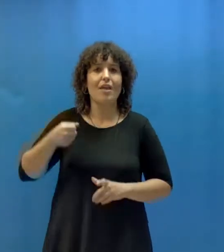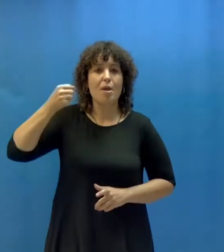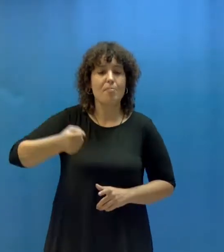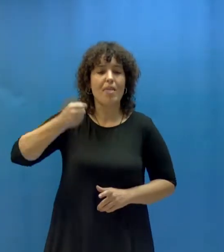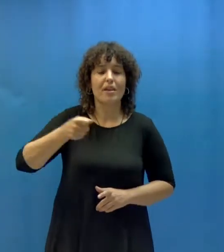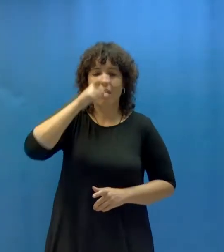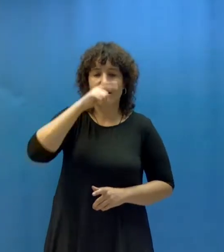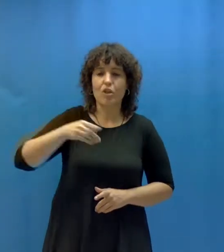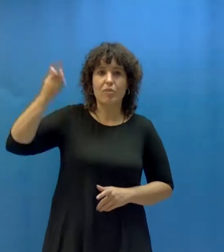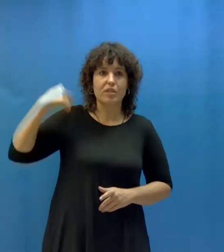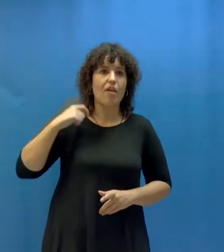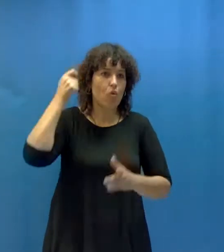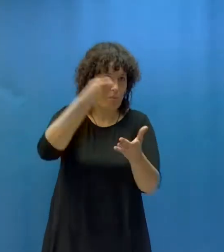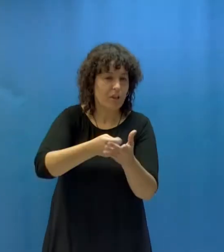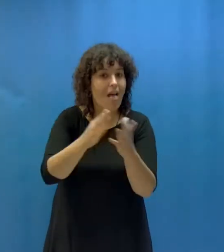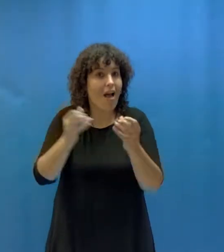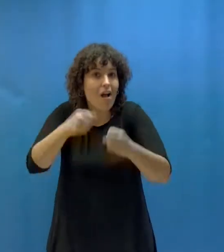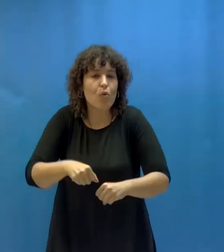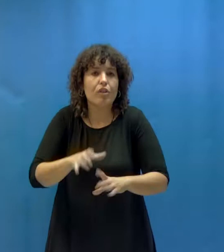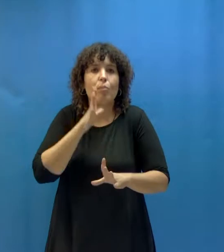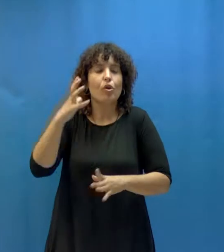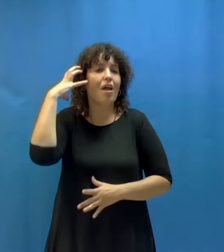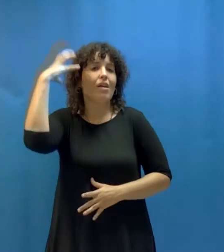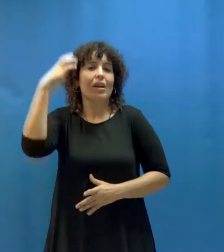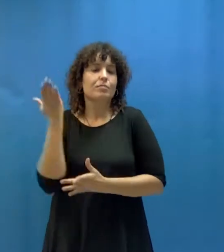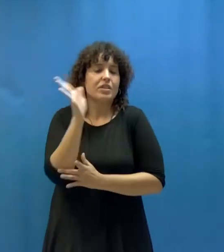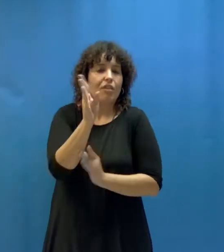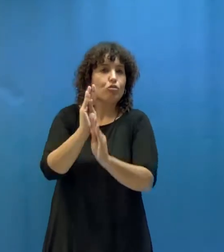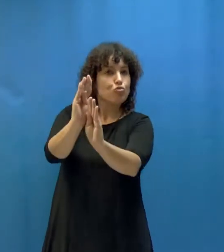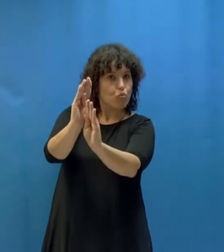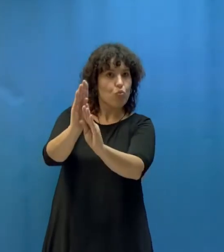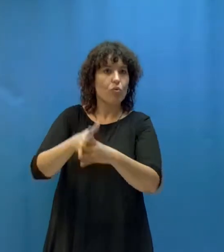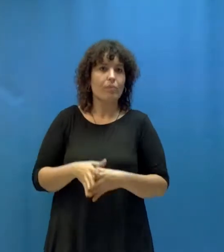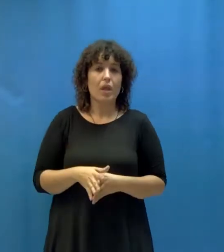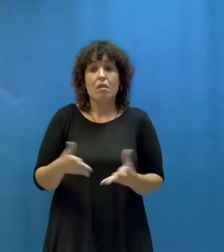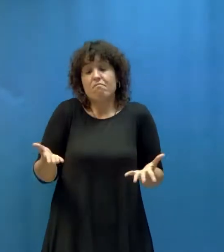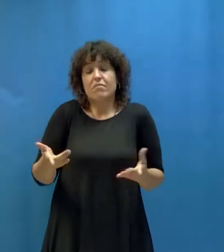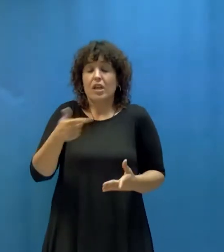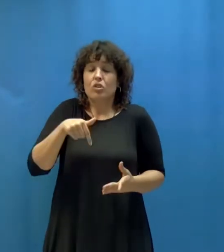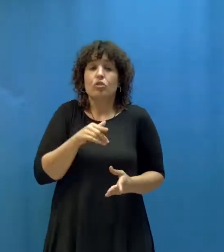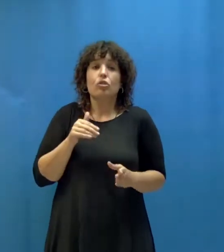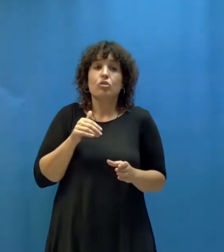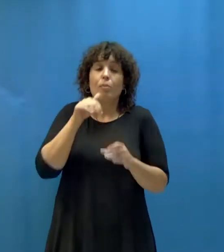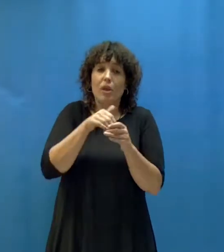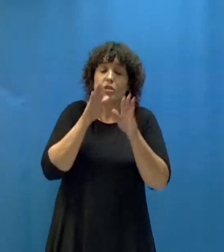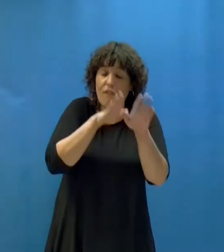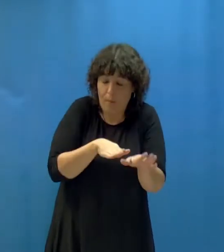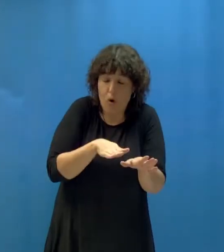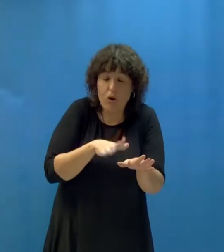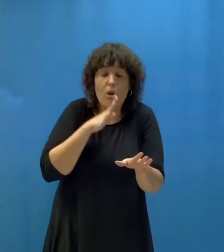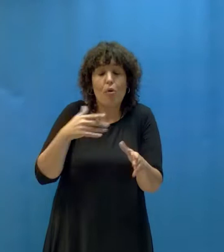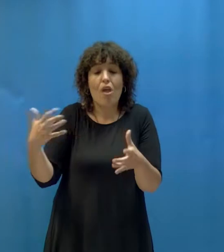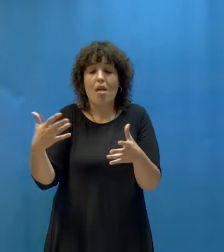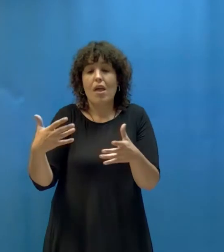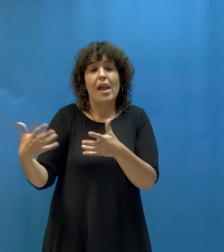2016, de la presentación de las reinas en concreto. Aún así, Ciudadanos votará a favor de este REC porque tiene informe favorable.